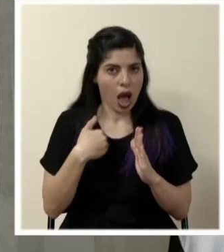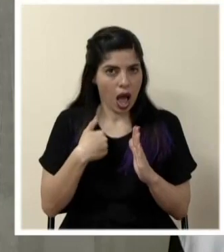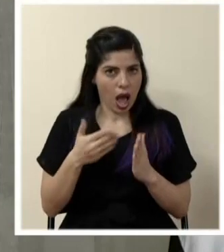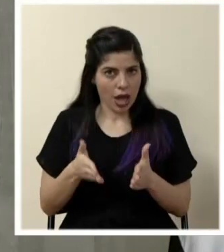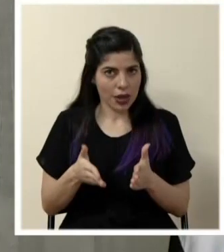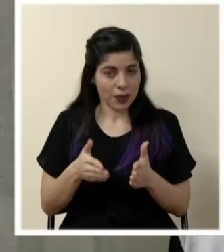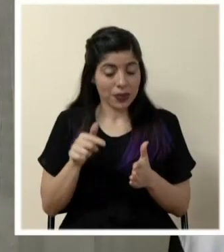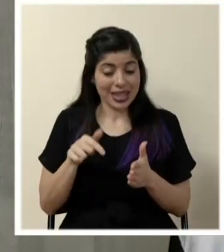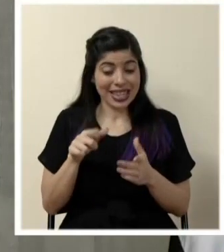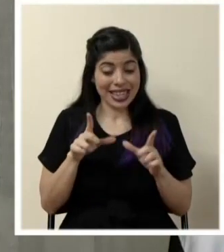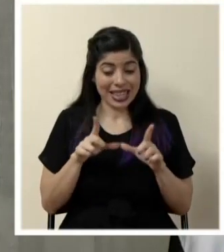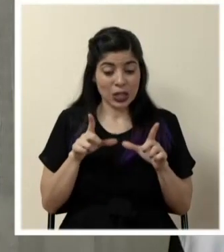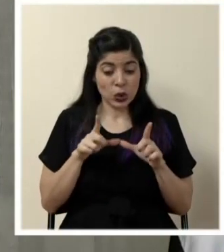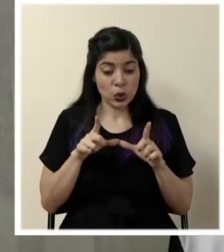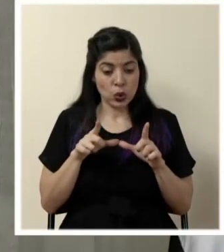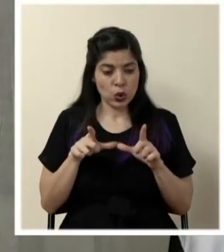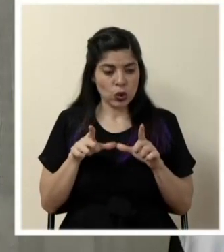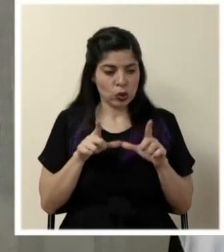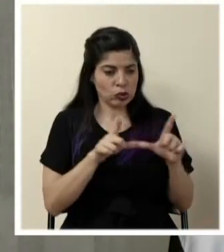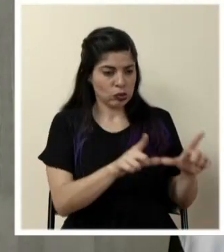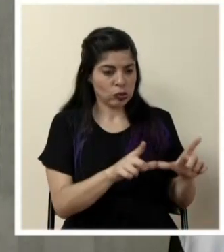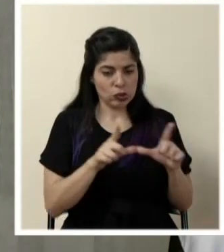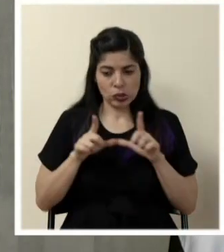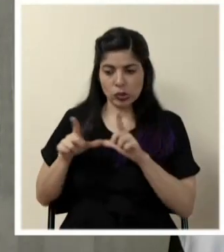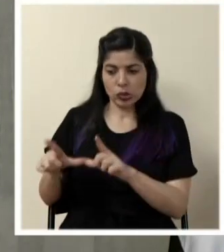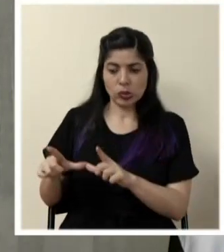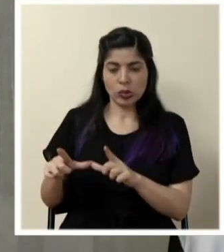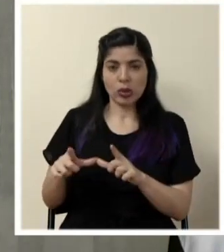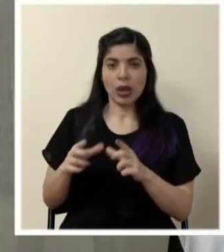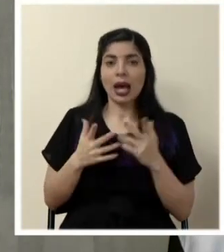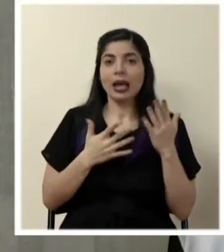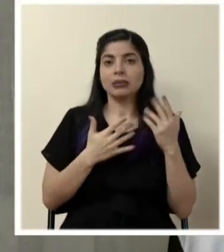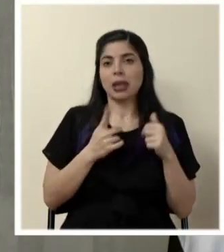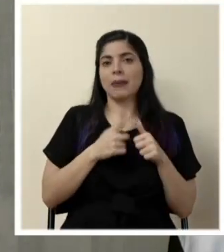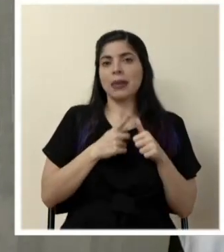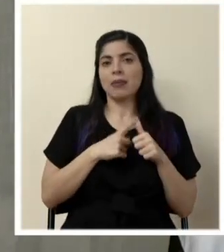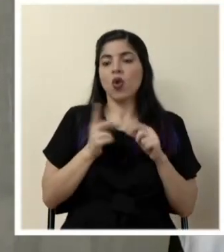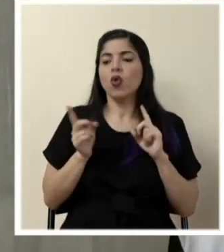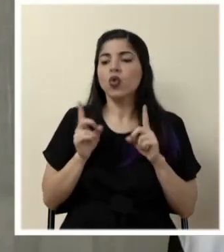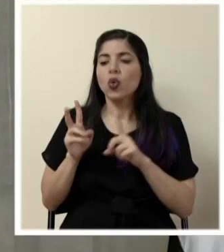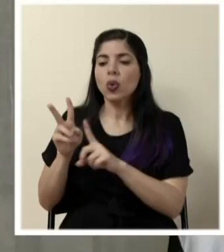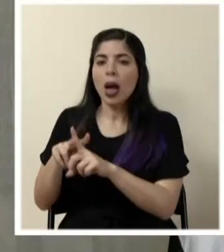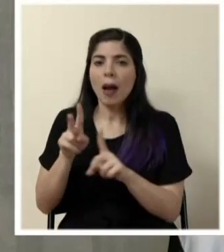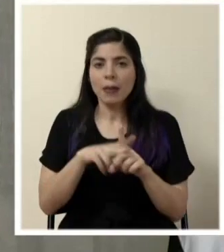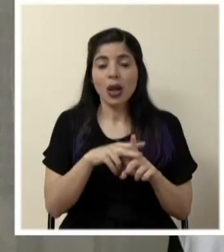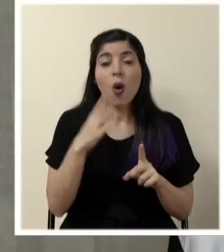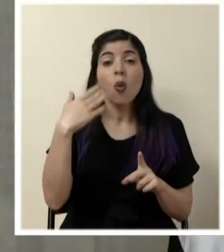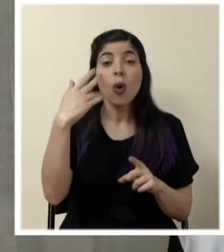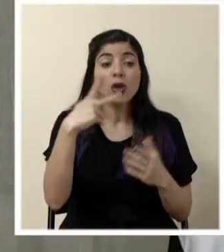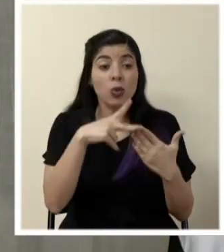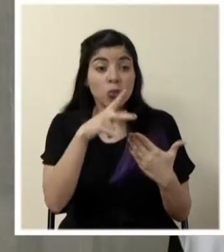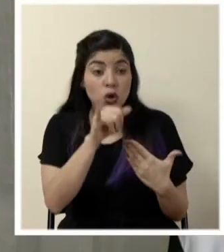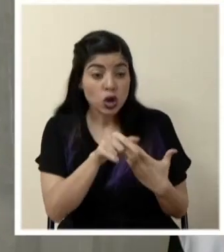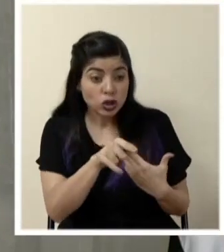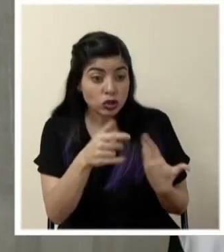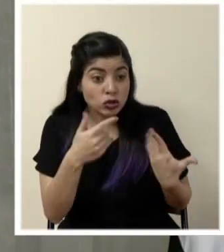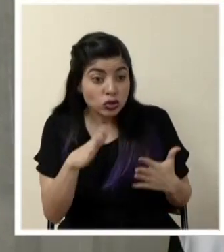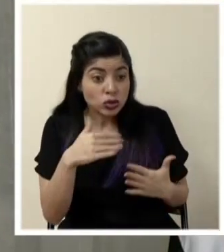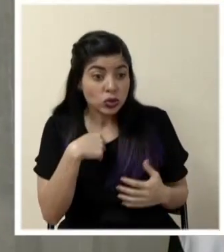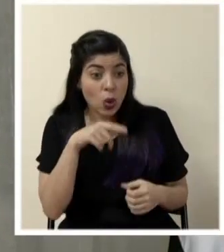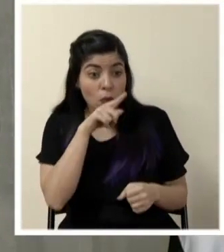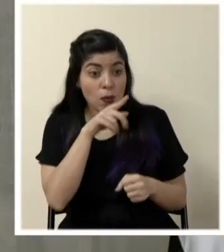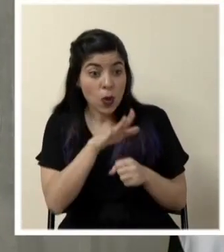Esos títulos se invierten ahí a la espera de ejecutarse en los proyectos donde hay un compromiso ya